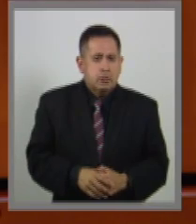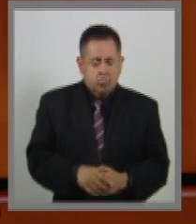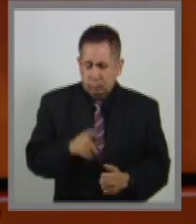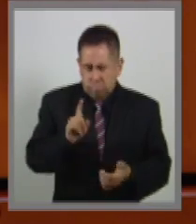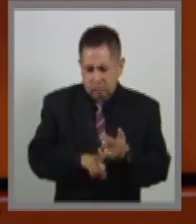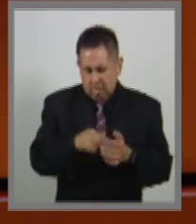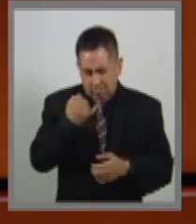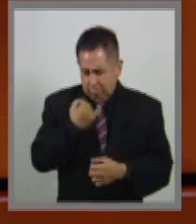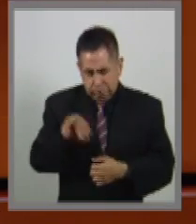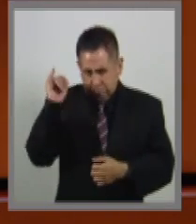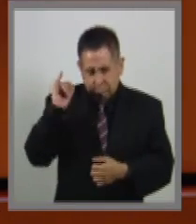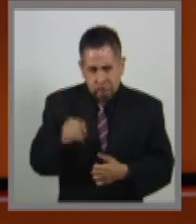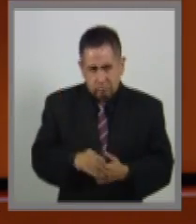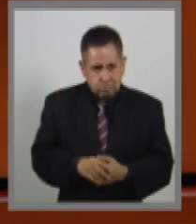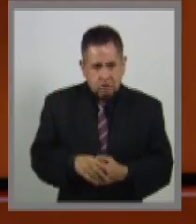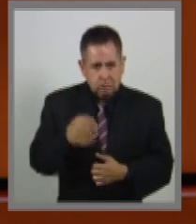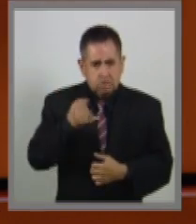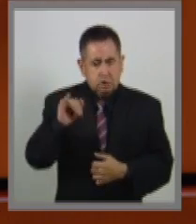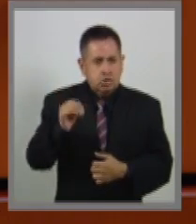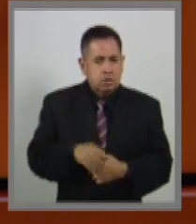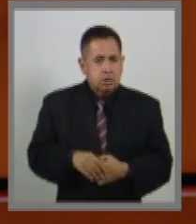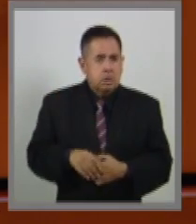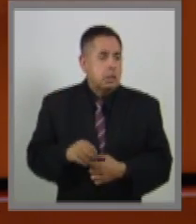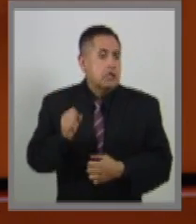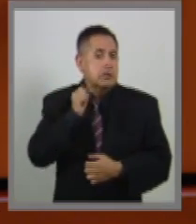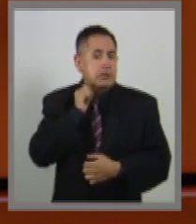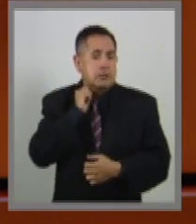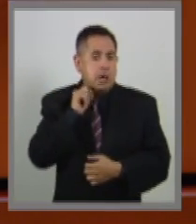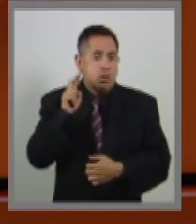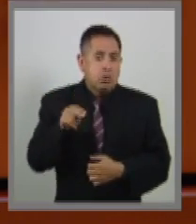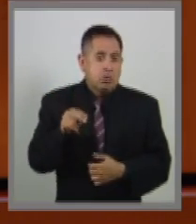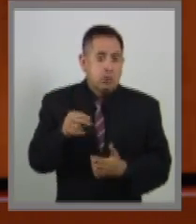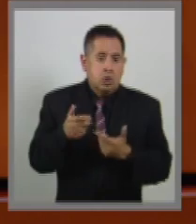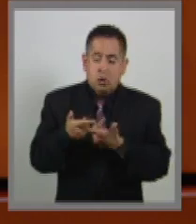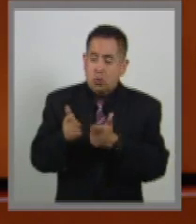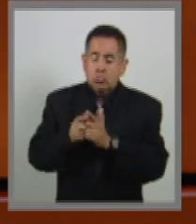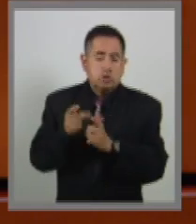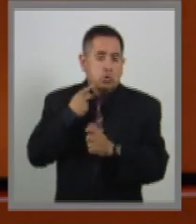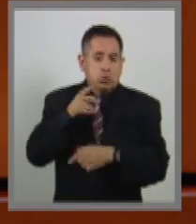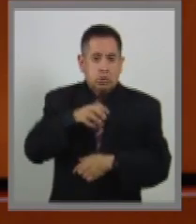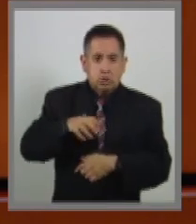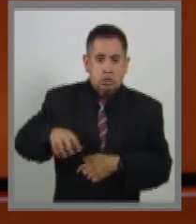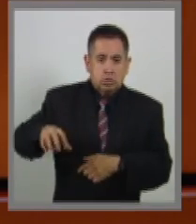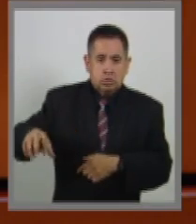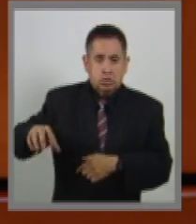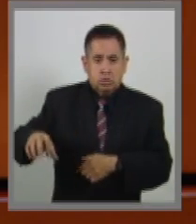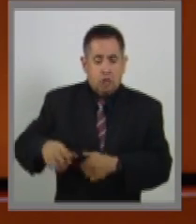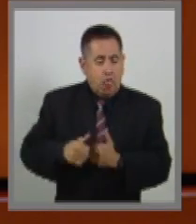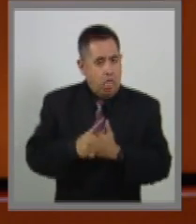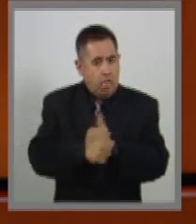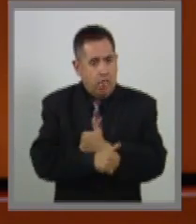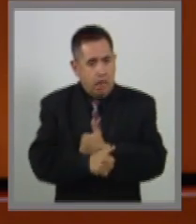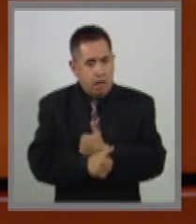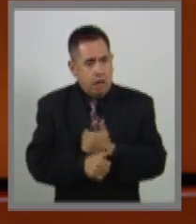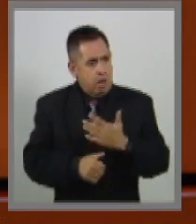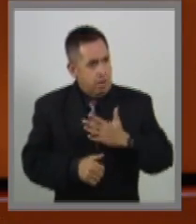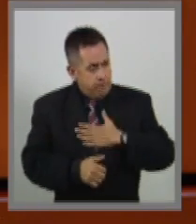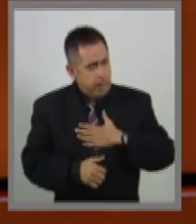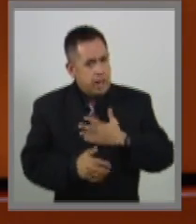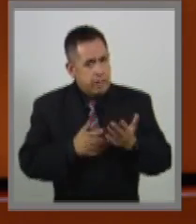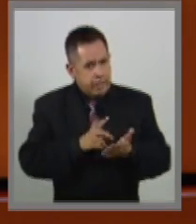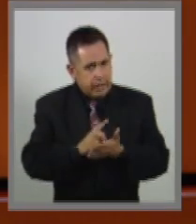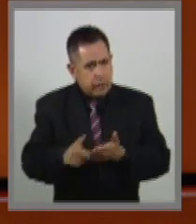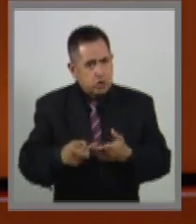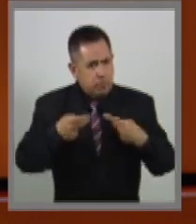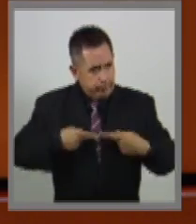absurdo total de que el Senado es un órgano de grupos parlamentarios, conculcando mi derecho ciudadano y mi